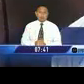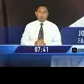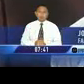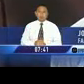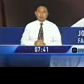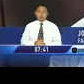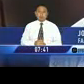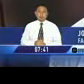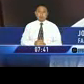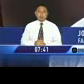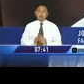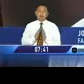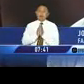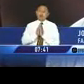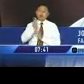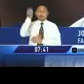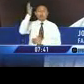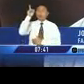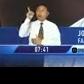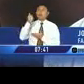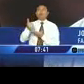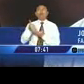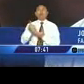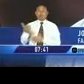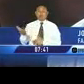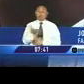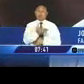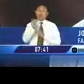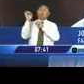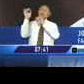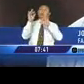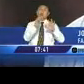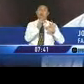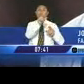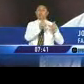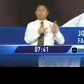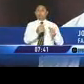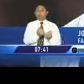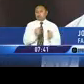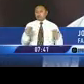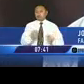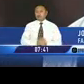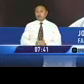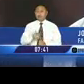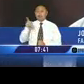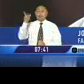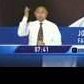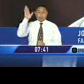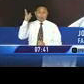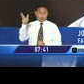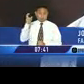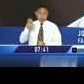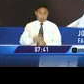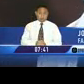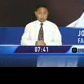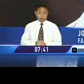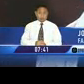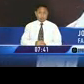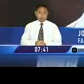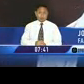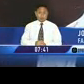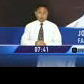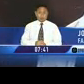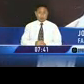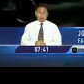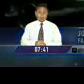pie, pidiéndole a Dios, que es el único que le podemos pedir a él, que él nos escucha. Que se nos mejore